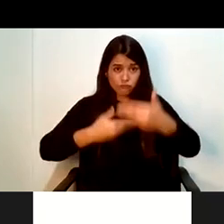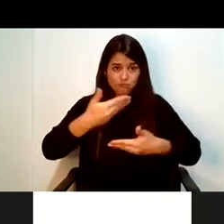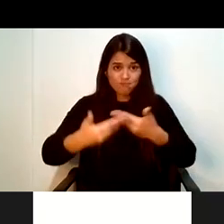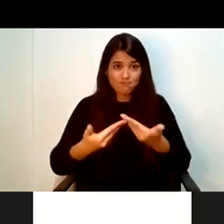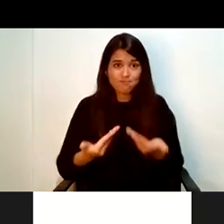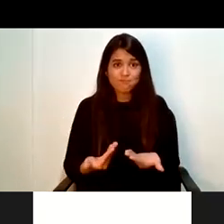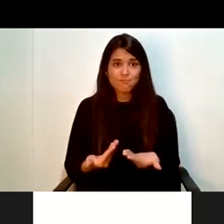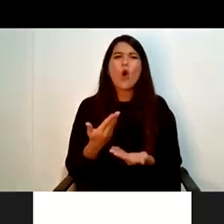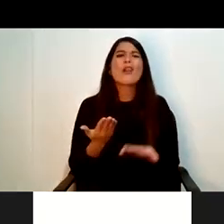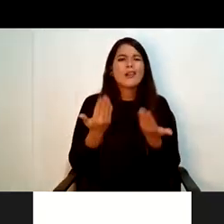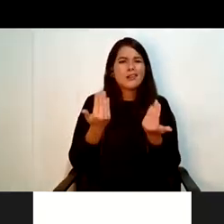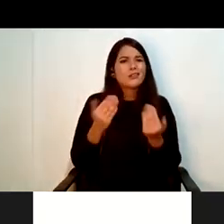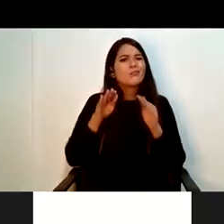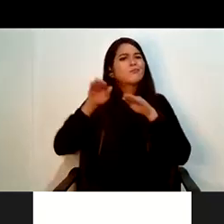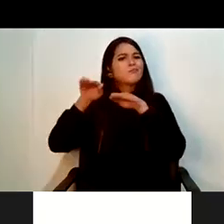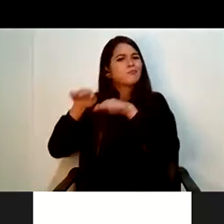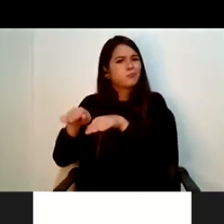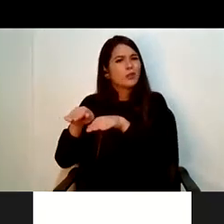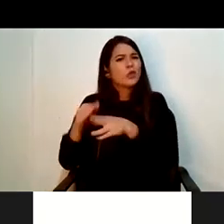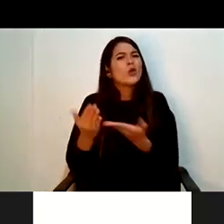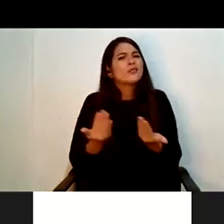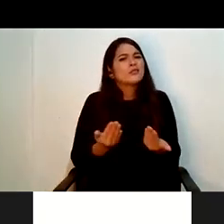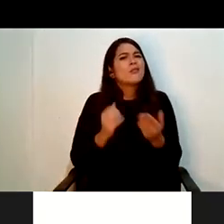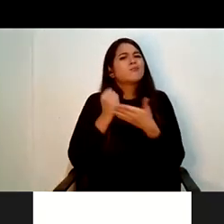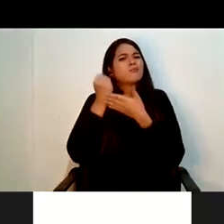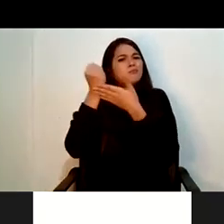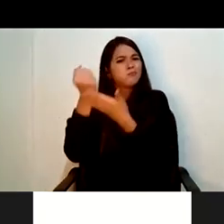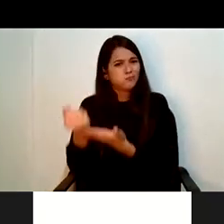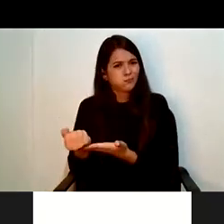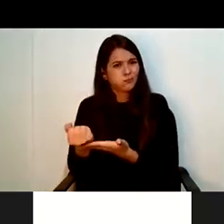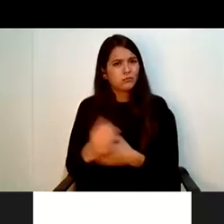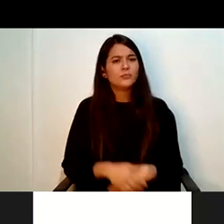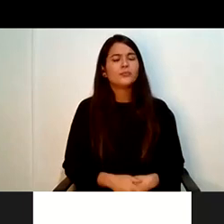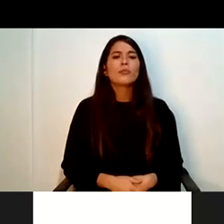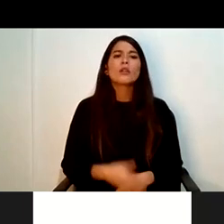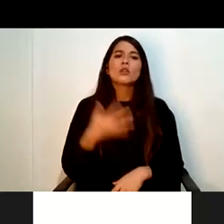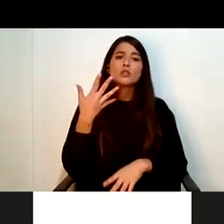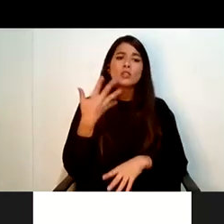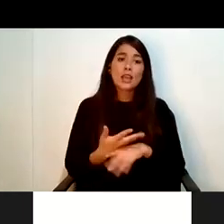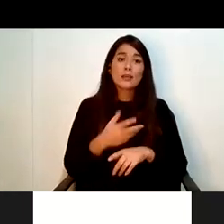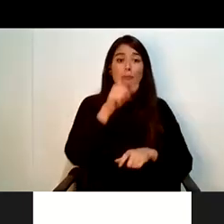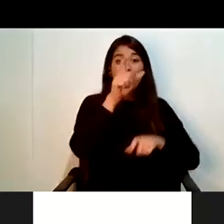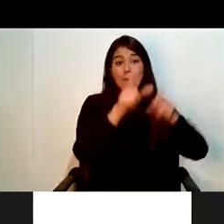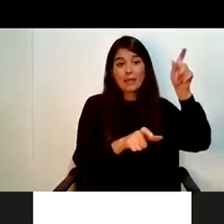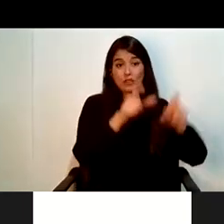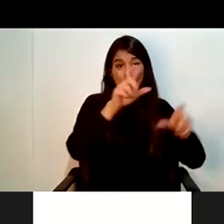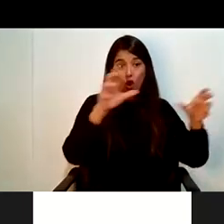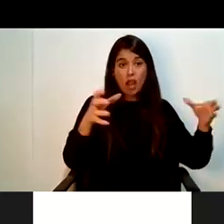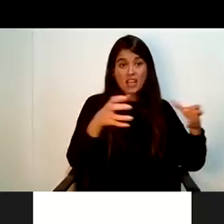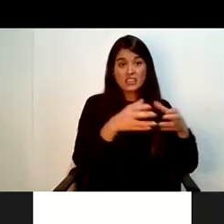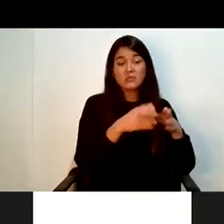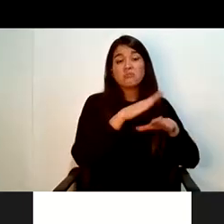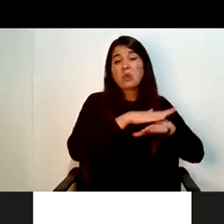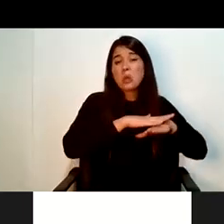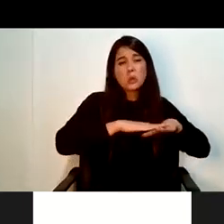ayudas necesita, cuántos apoyos o soportes necesita. Entonces vamos a tener personas que van a ser leves porque